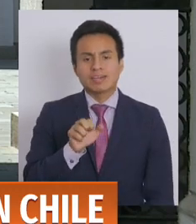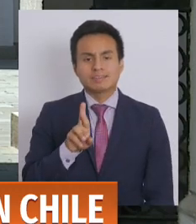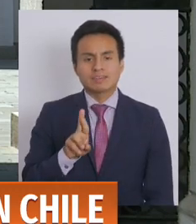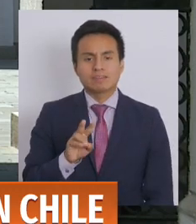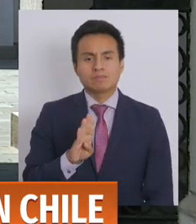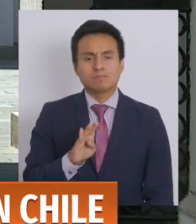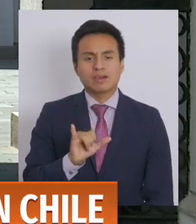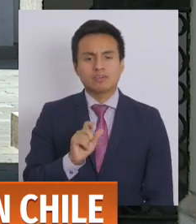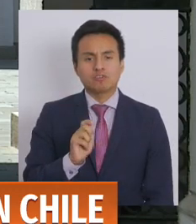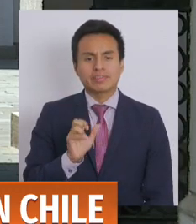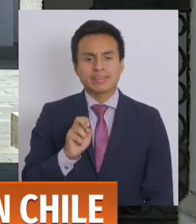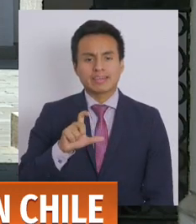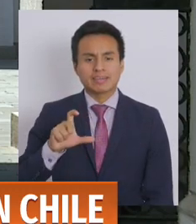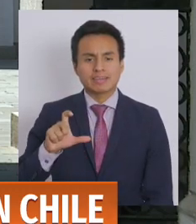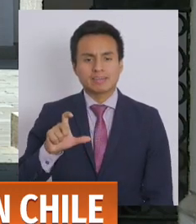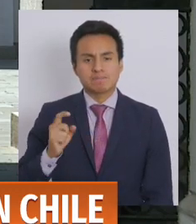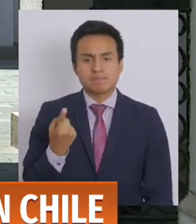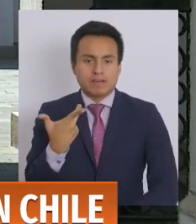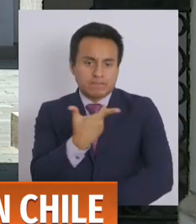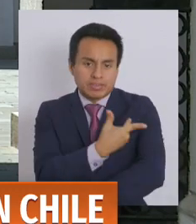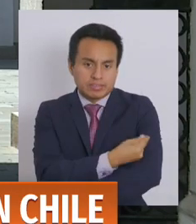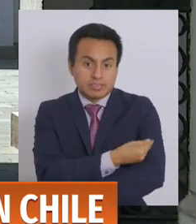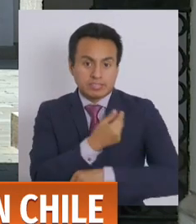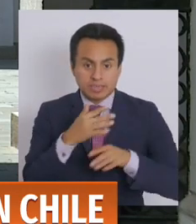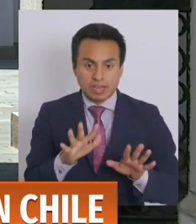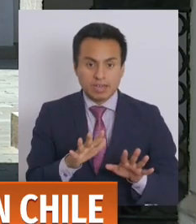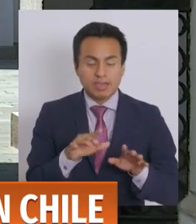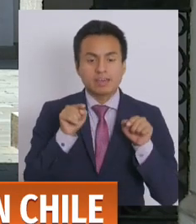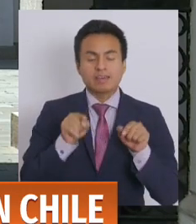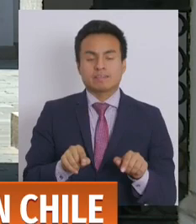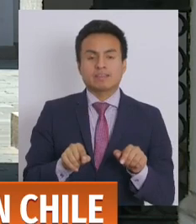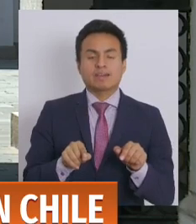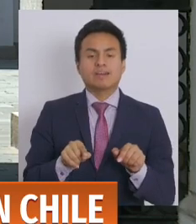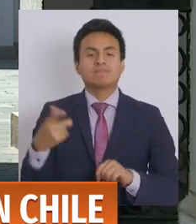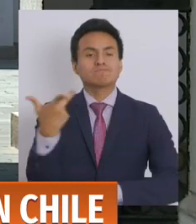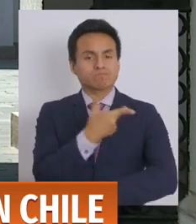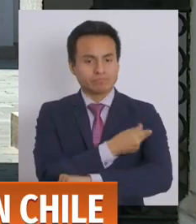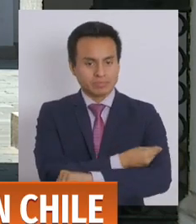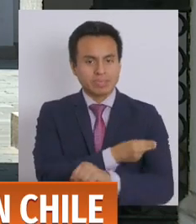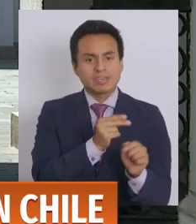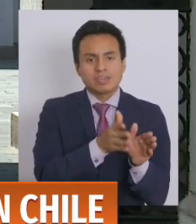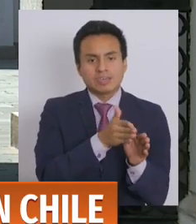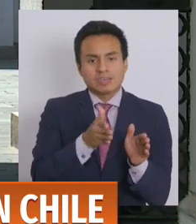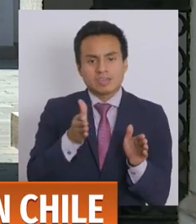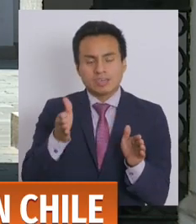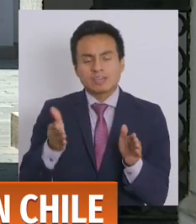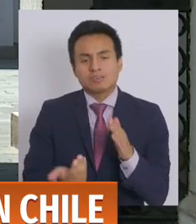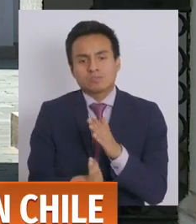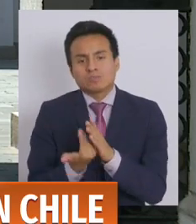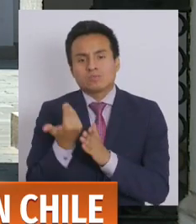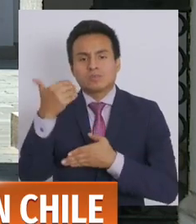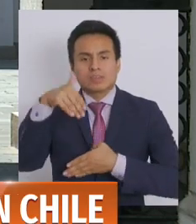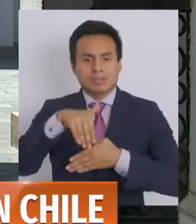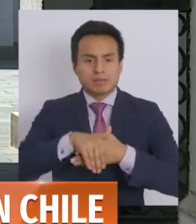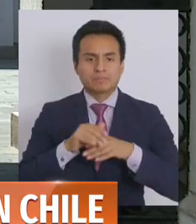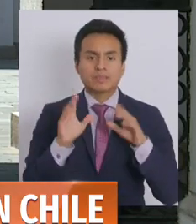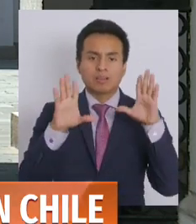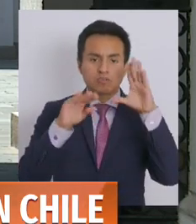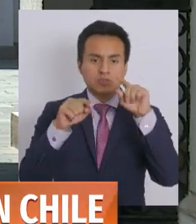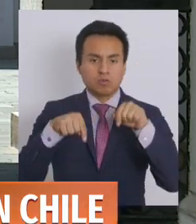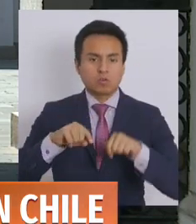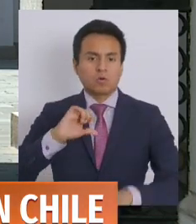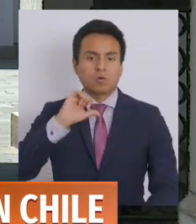Pfizer-BioNTech en una primera dosis y esta vacunación obviamente que sigue en el curso del día. Hoy día en la noche,